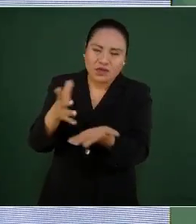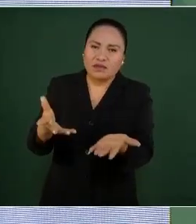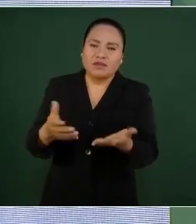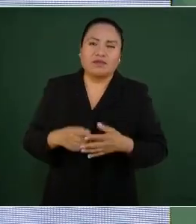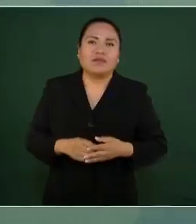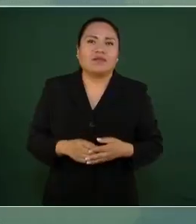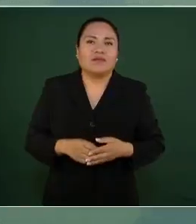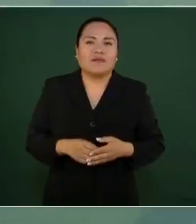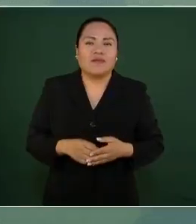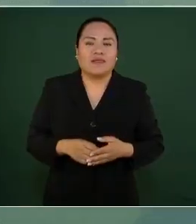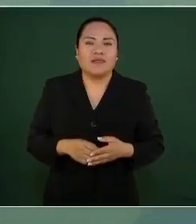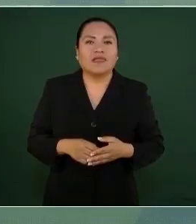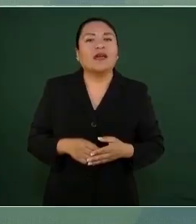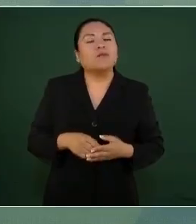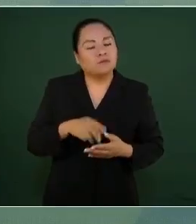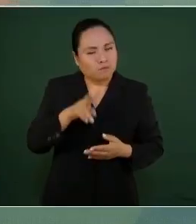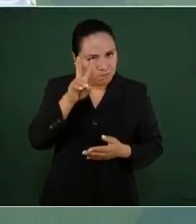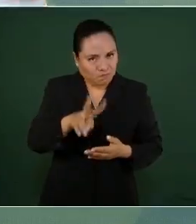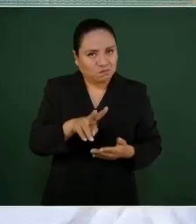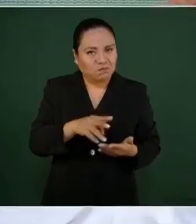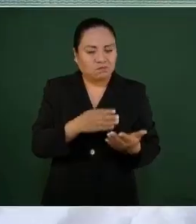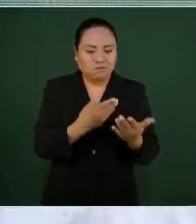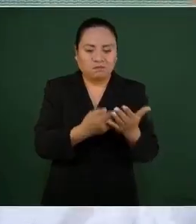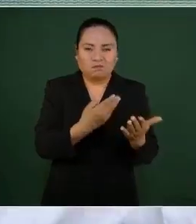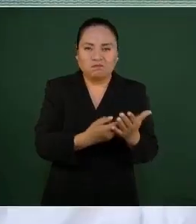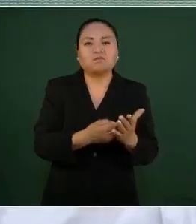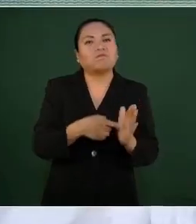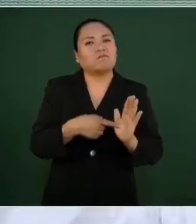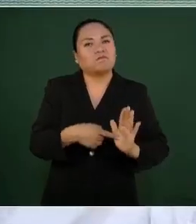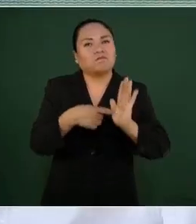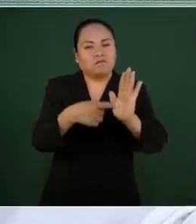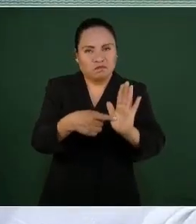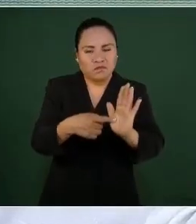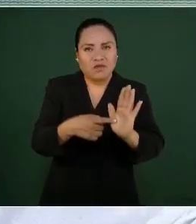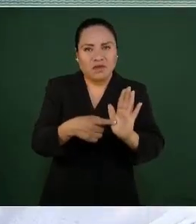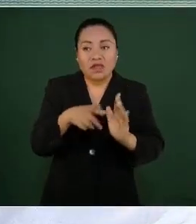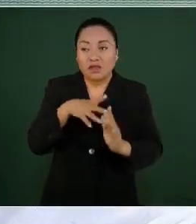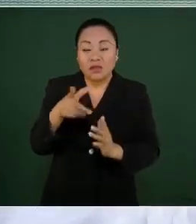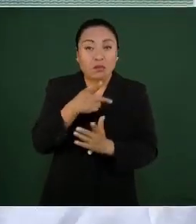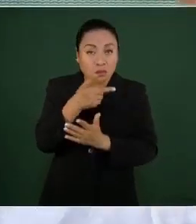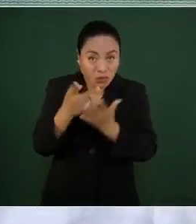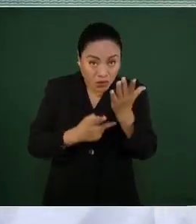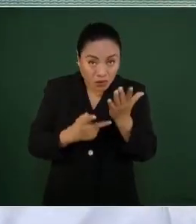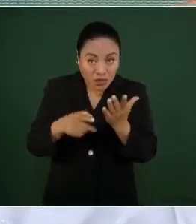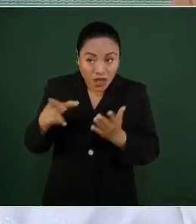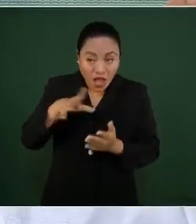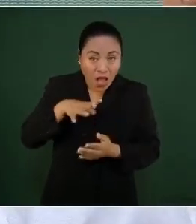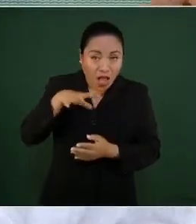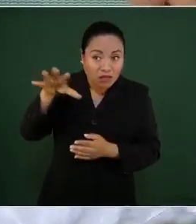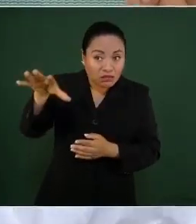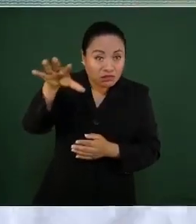Y tenemos probado que donde se llevan a cabo esos programas, la gente